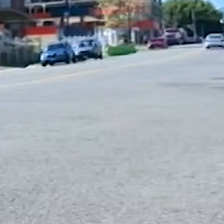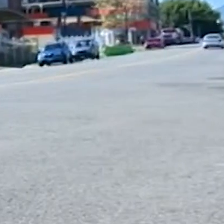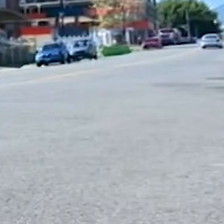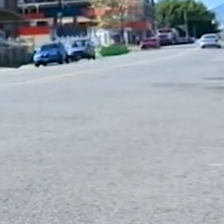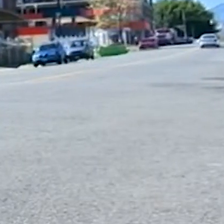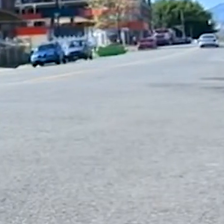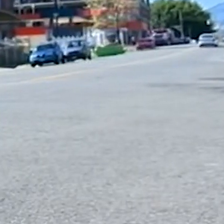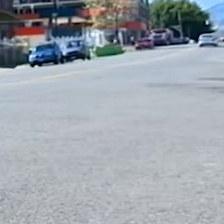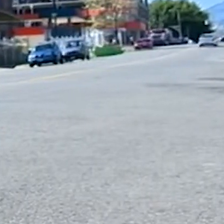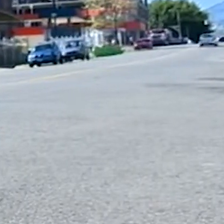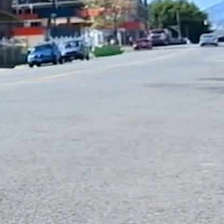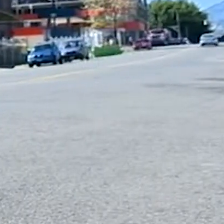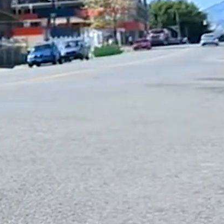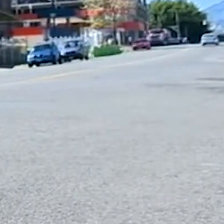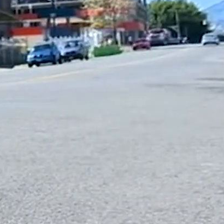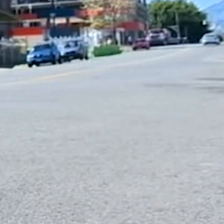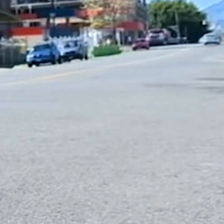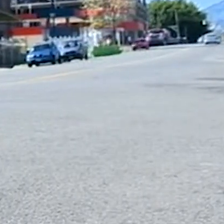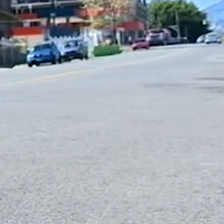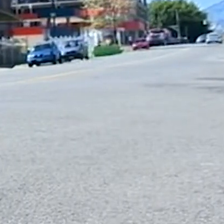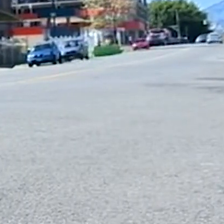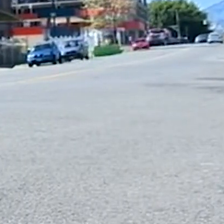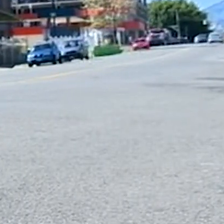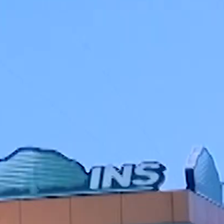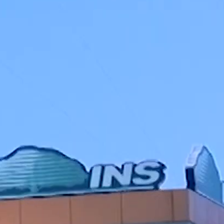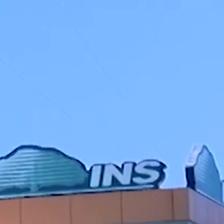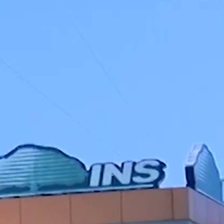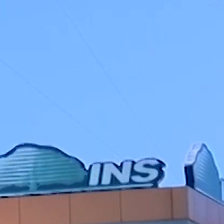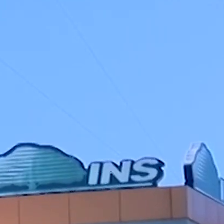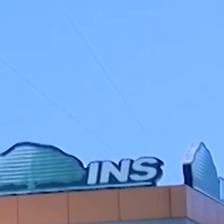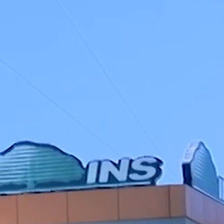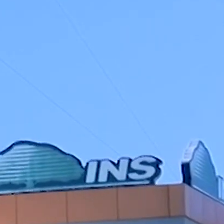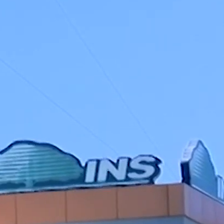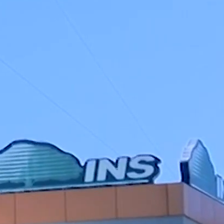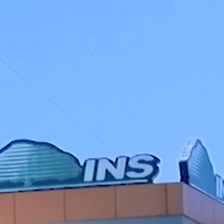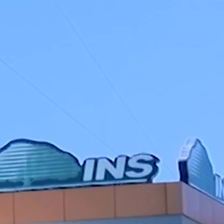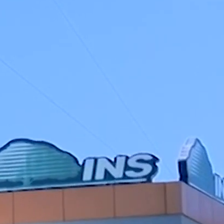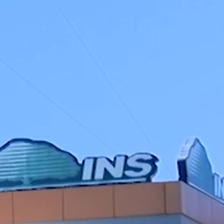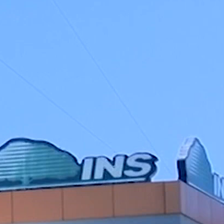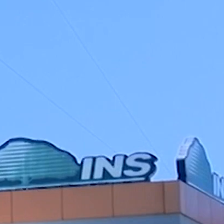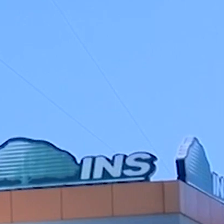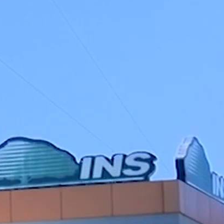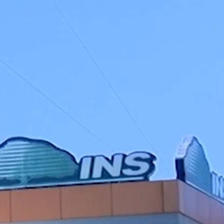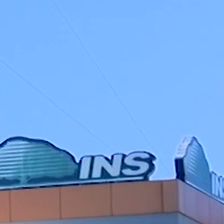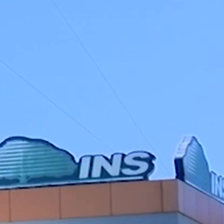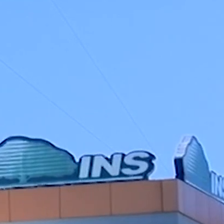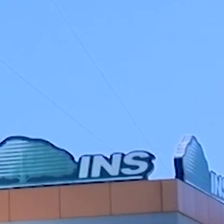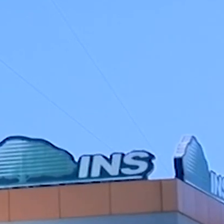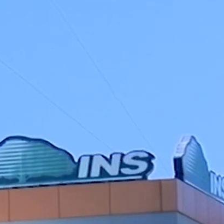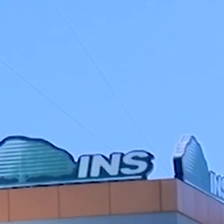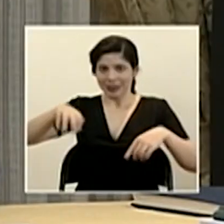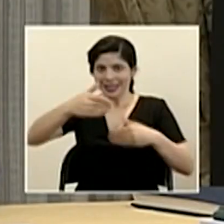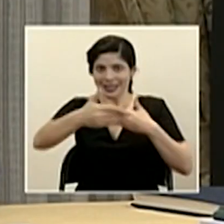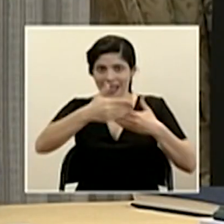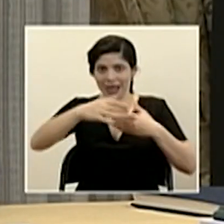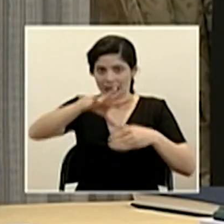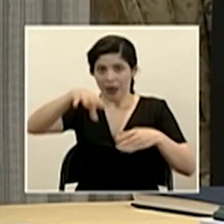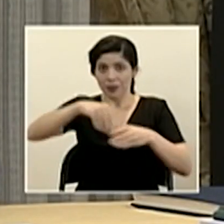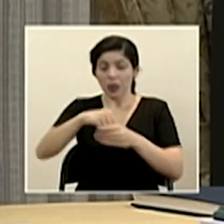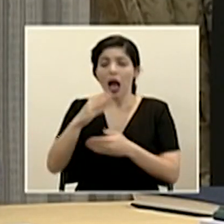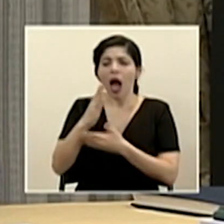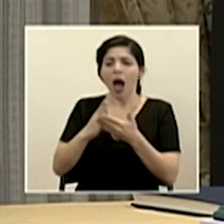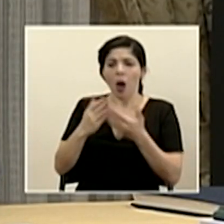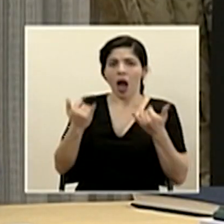Hospital México el encargado de atender a las personas con necesidades de rehabilitación y a los recuperados por COVID-19. Han habido